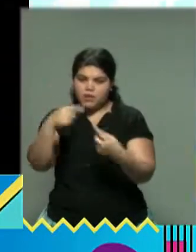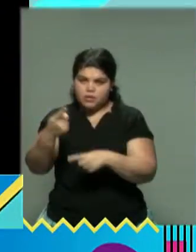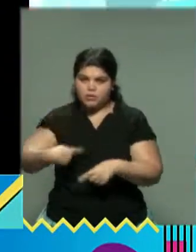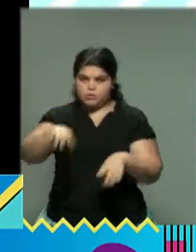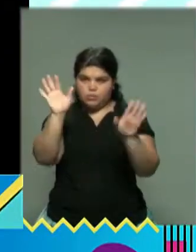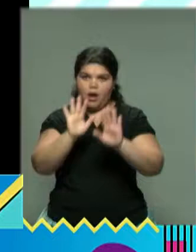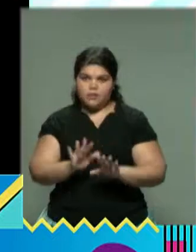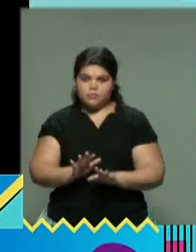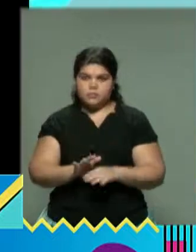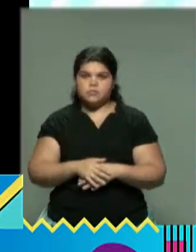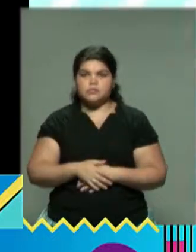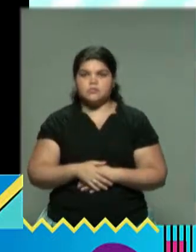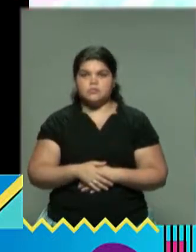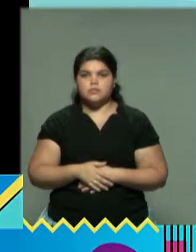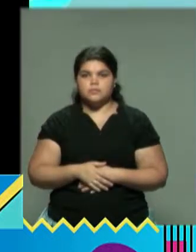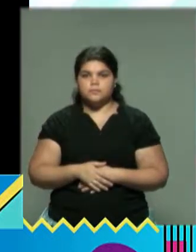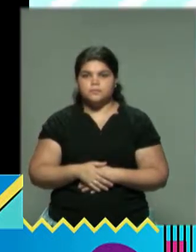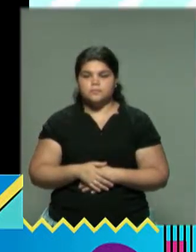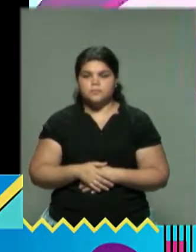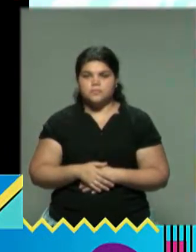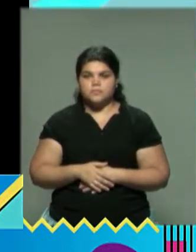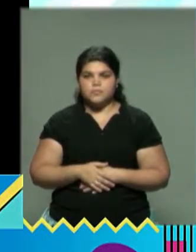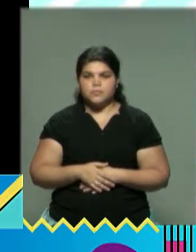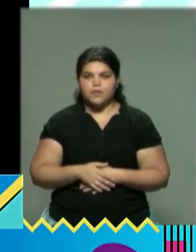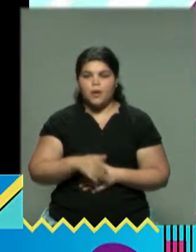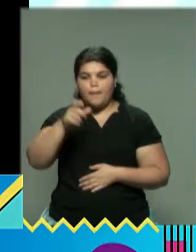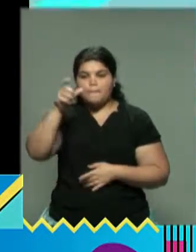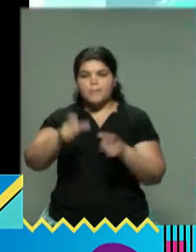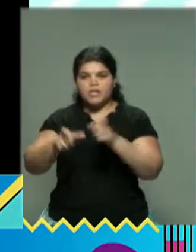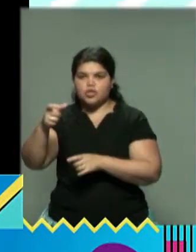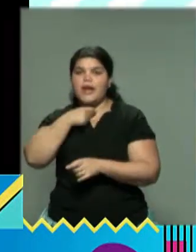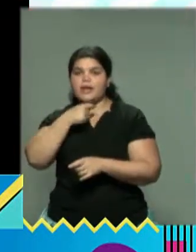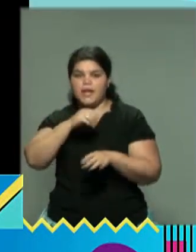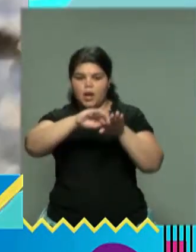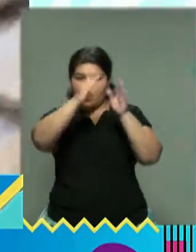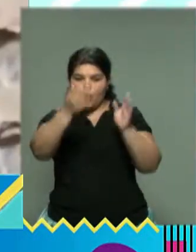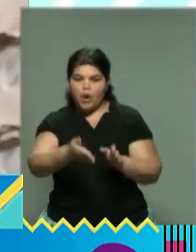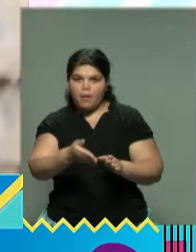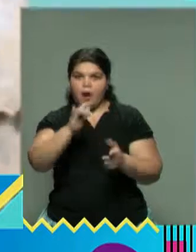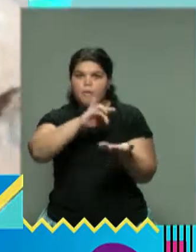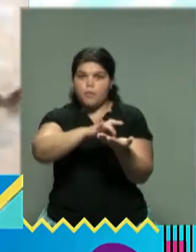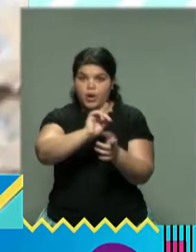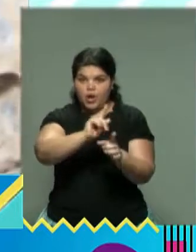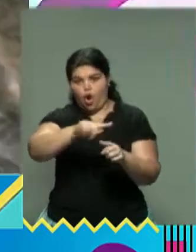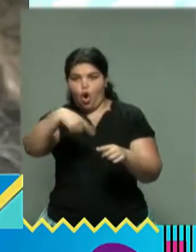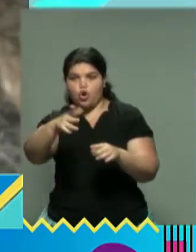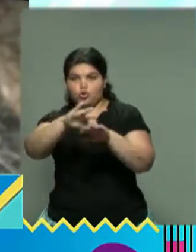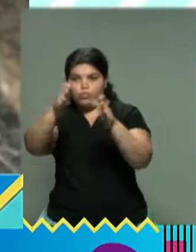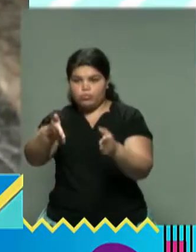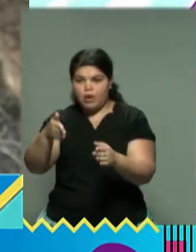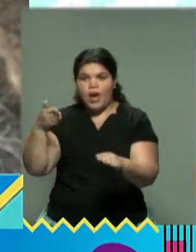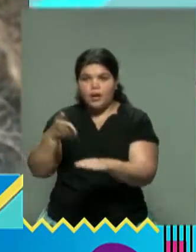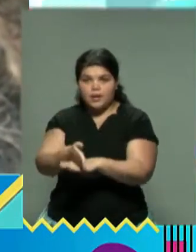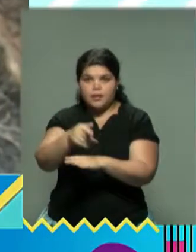sea, si hay alguien que intenta llevar gente a una cavidad que no sea Caverna de las Brujas, desde el vamos, eso es